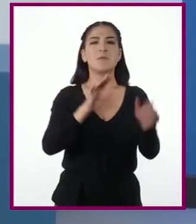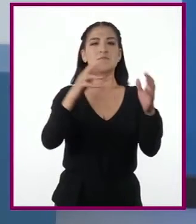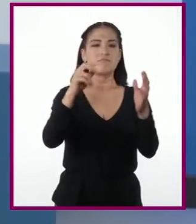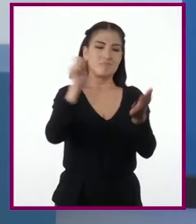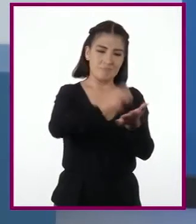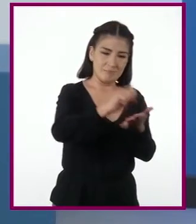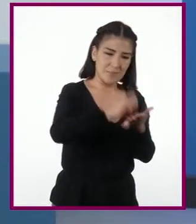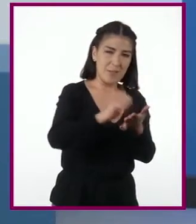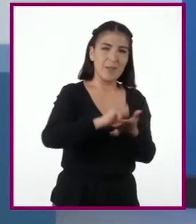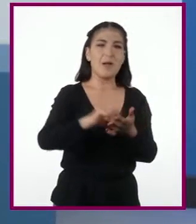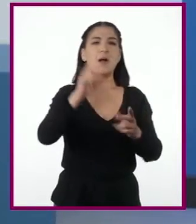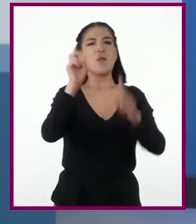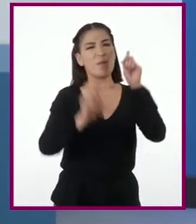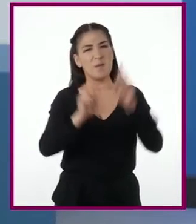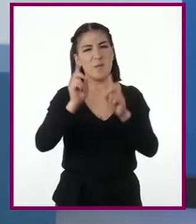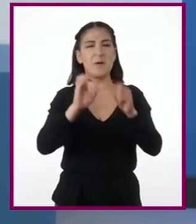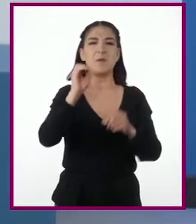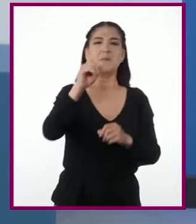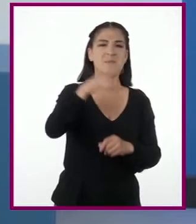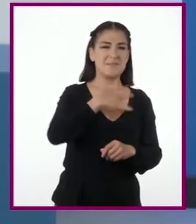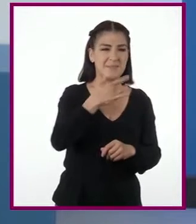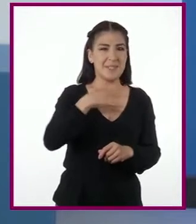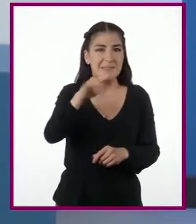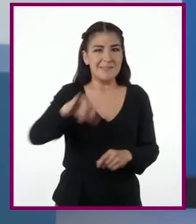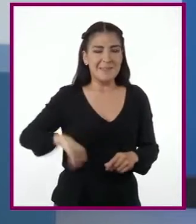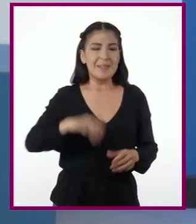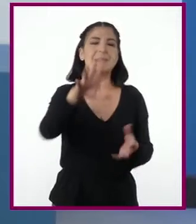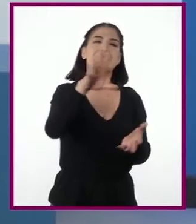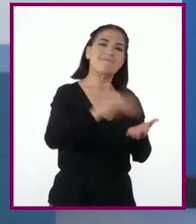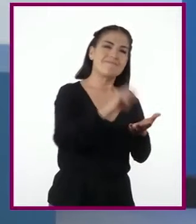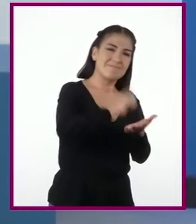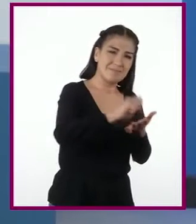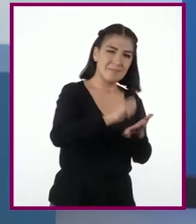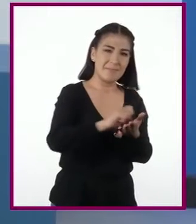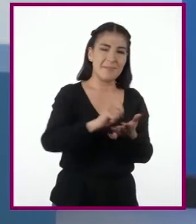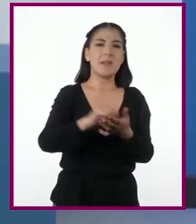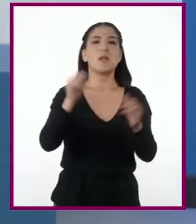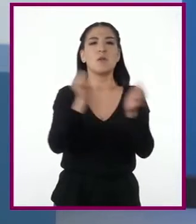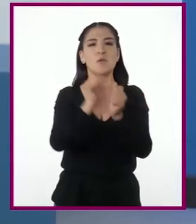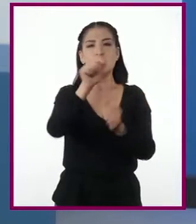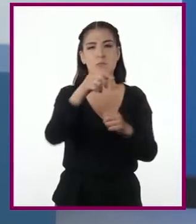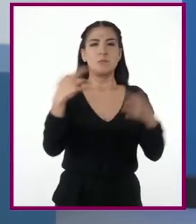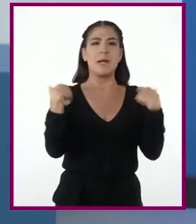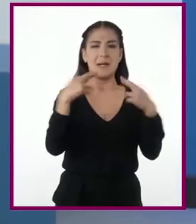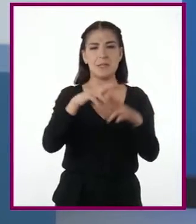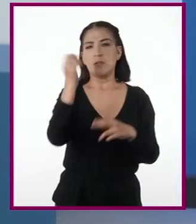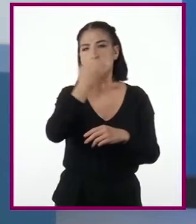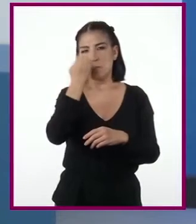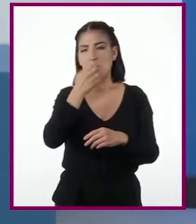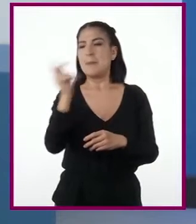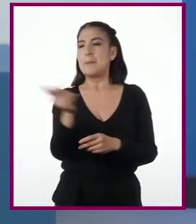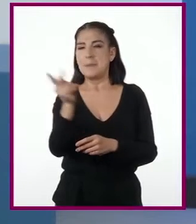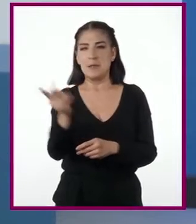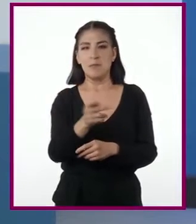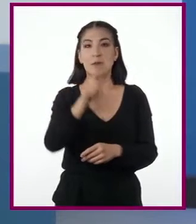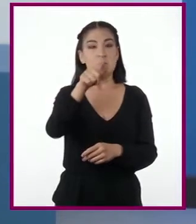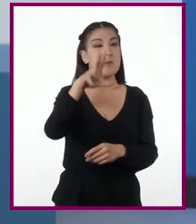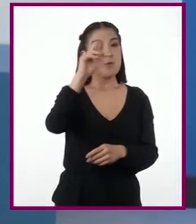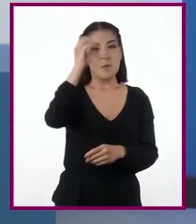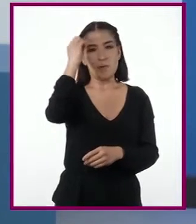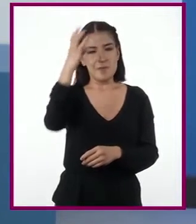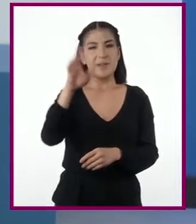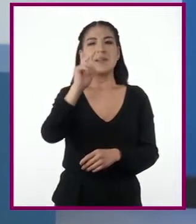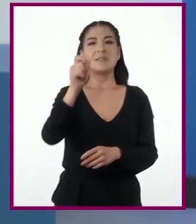dudas, inquietudes o dificultades que surjan durante la clase y consultarlas con el profesor de su escuela, sin olvidar que